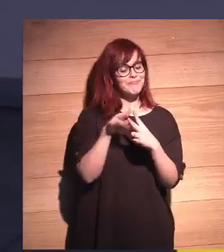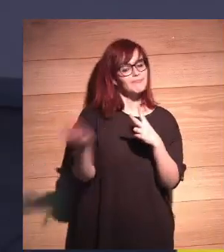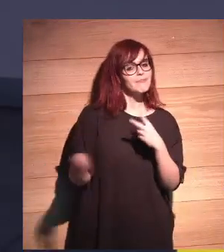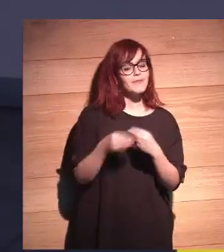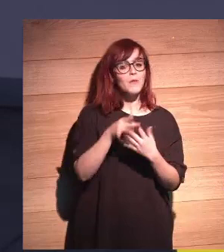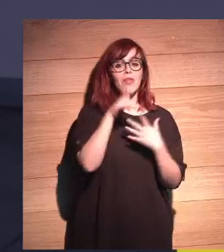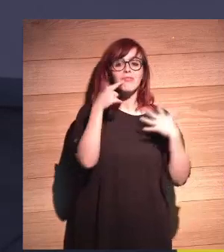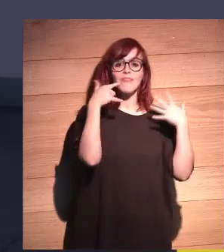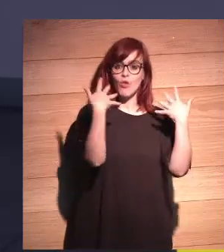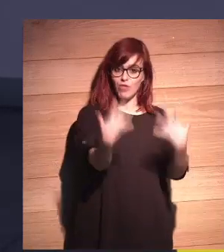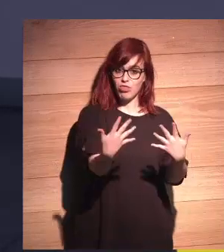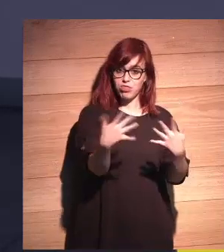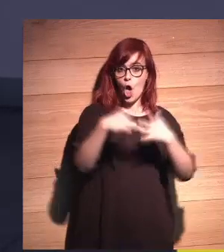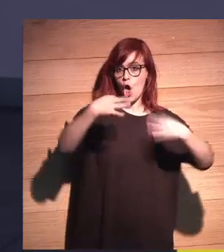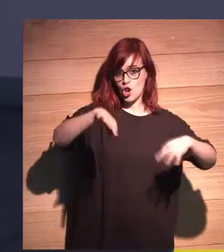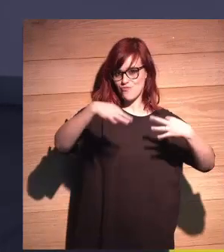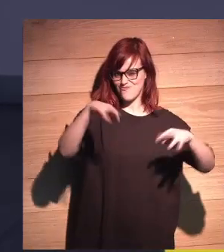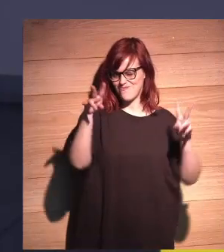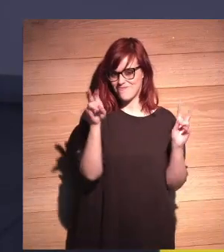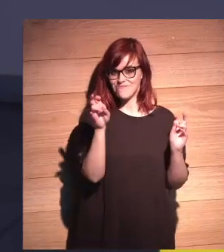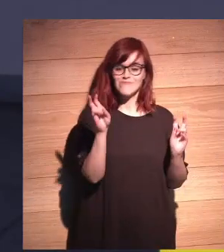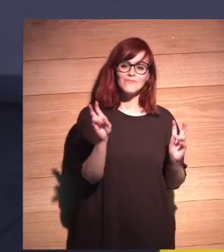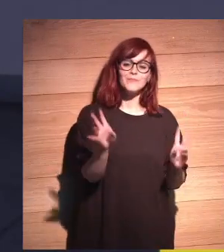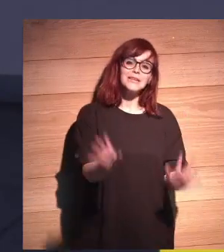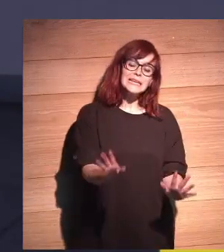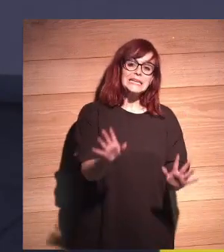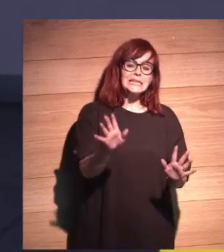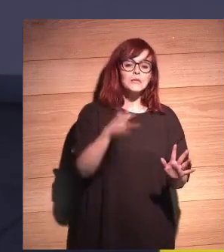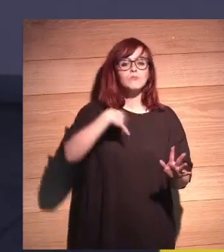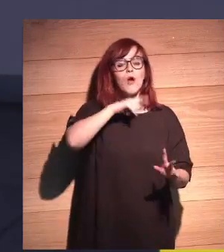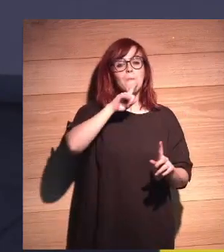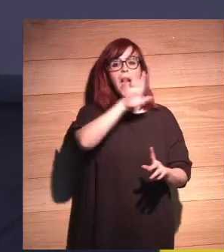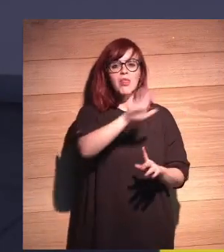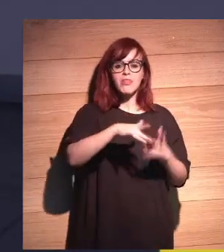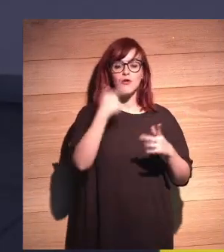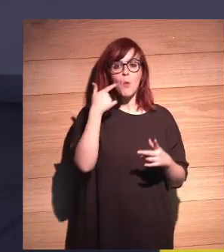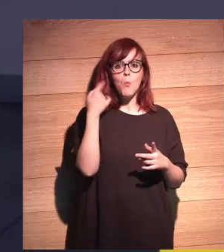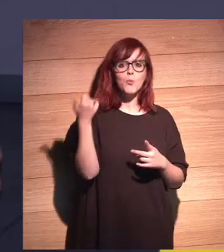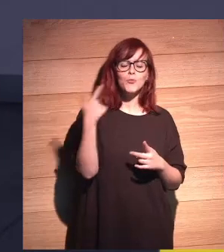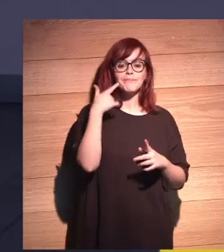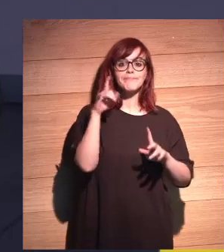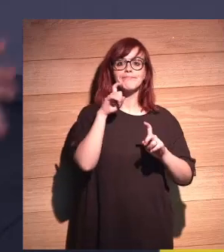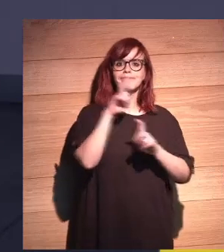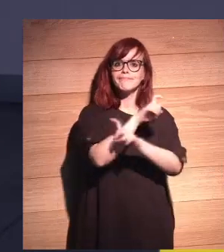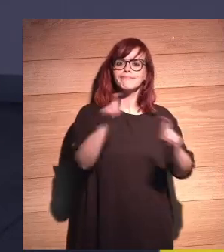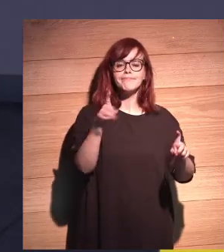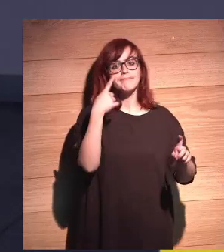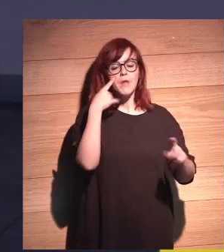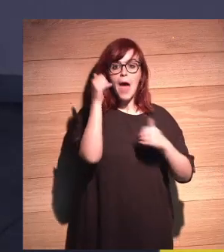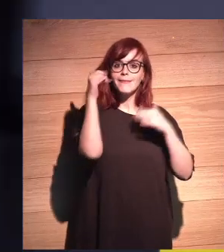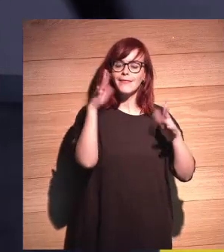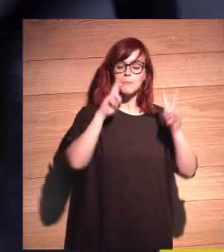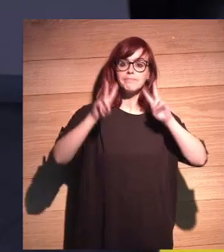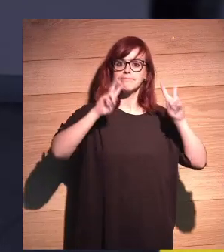En el 110, el ordinario, pues diría que hacemos una llamada de atención. No voy a reiterar las palabras